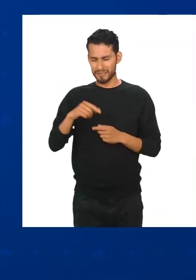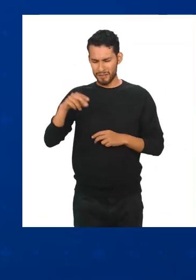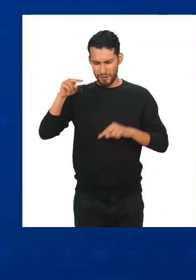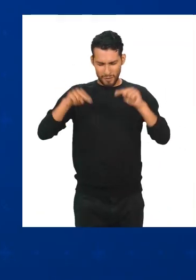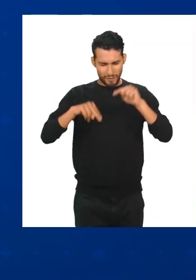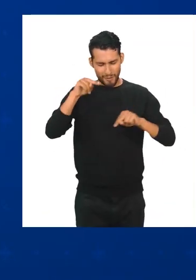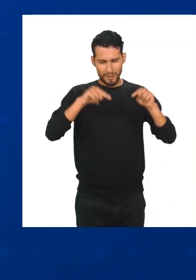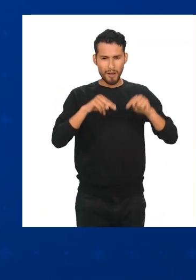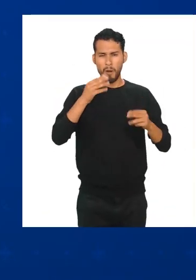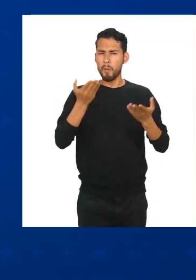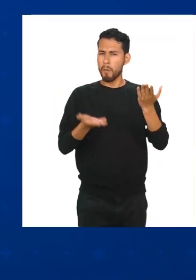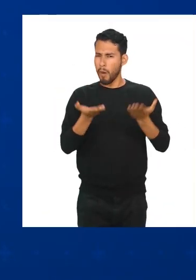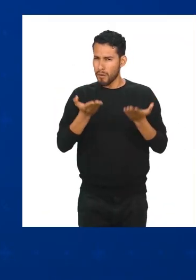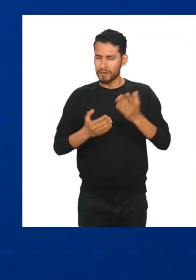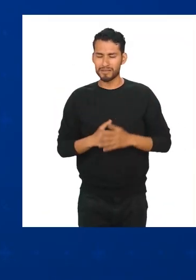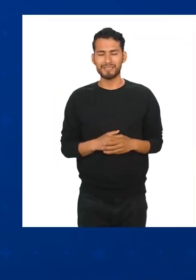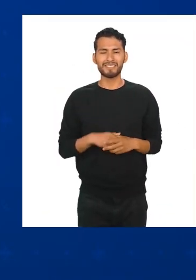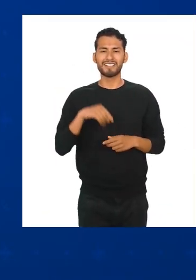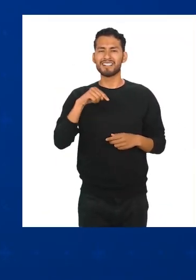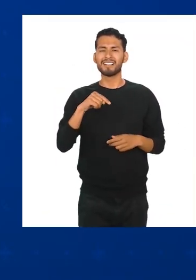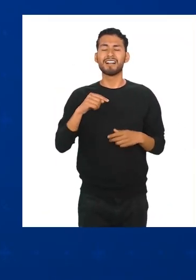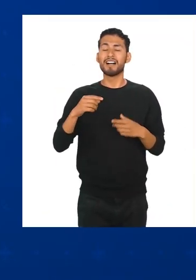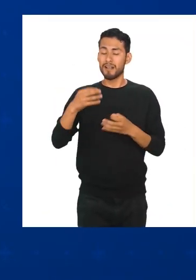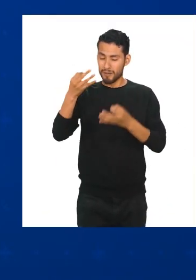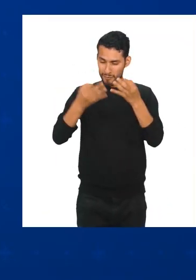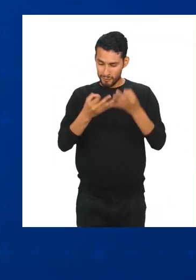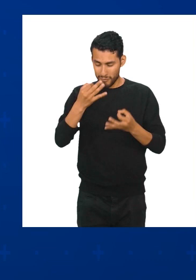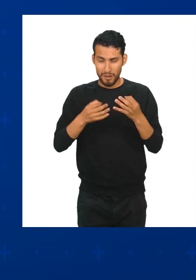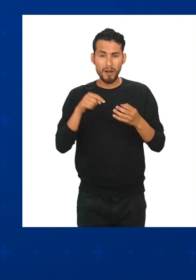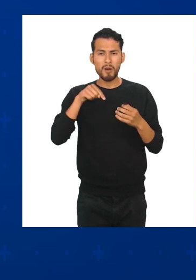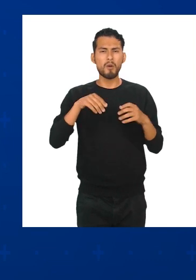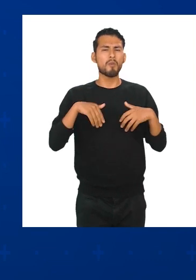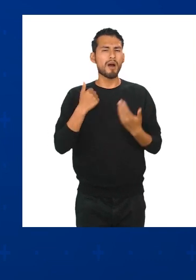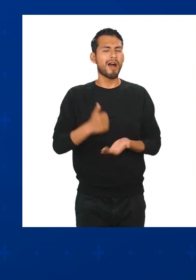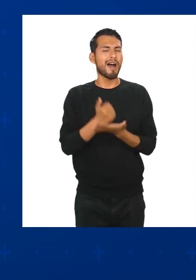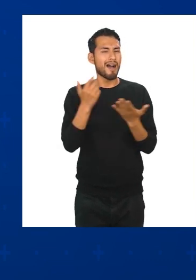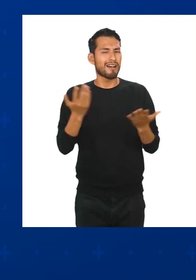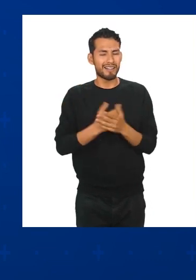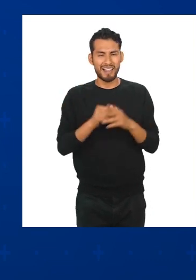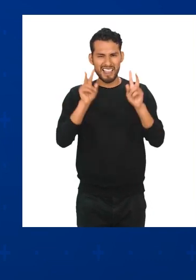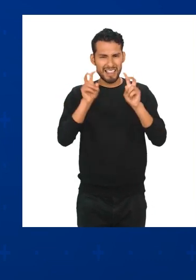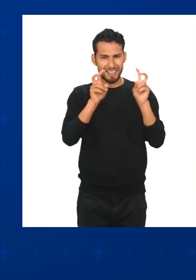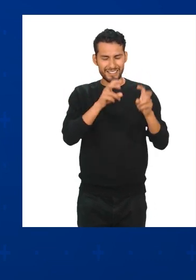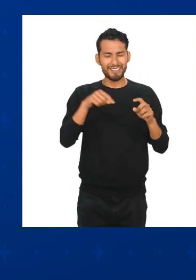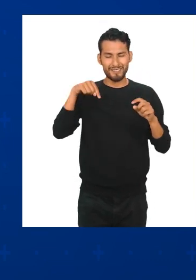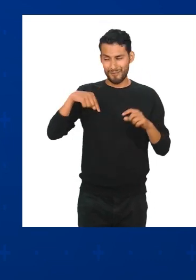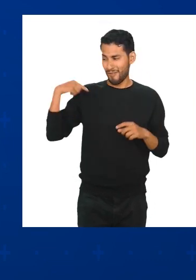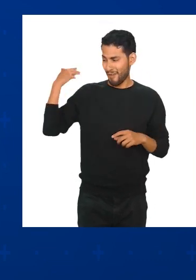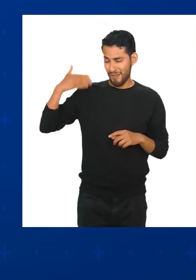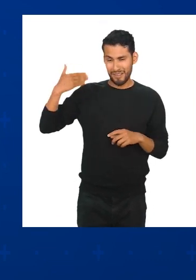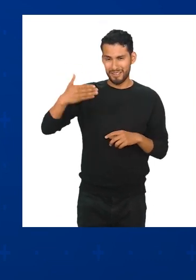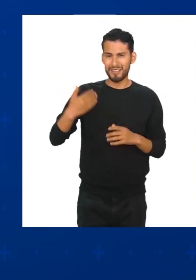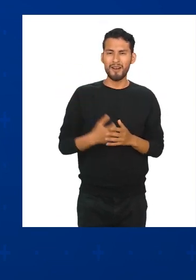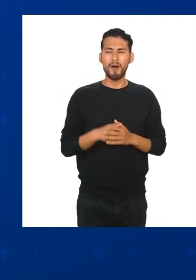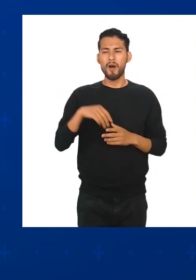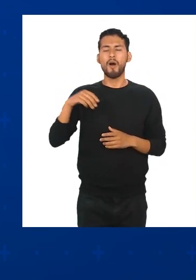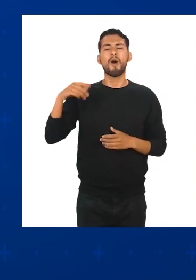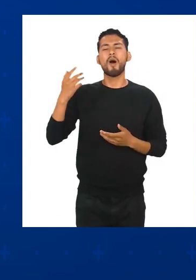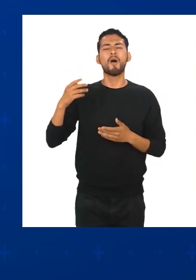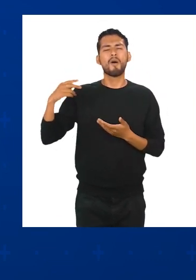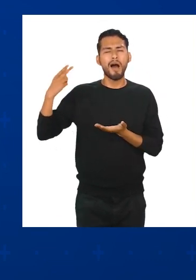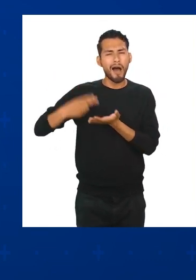Probabilidades y Estadística. Y su calculadora está diseñada para ayudarnos en los temas que estamos viendo últimamente como